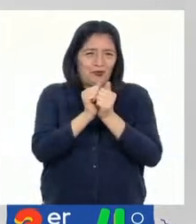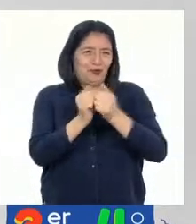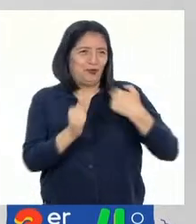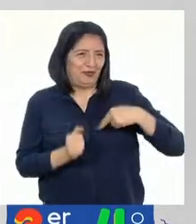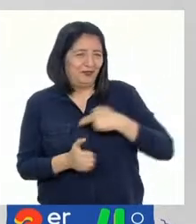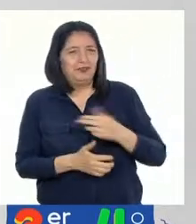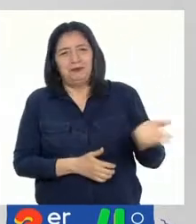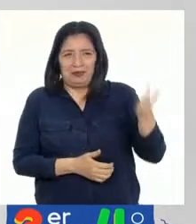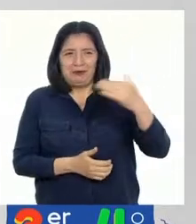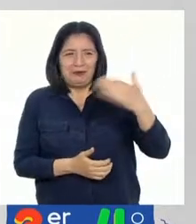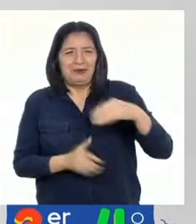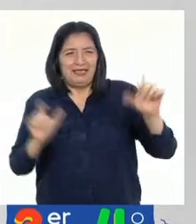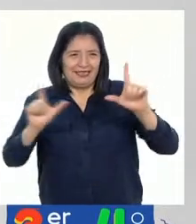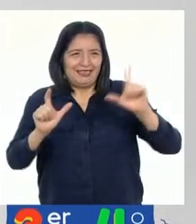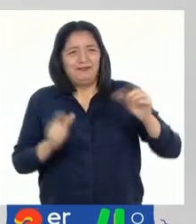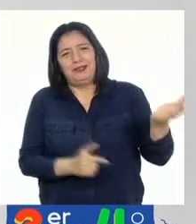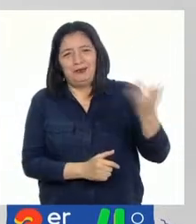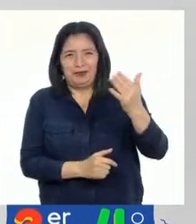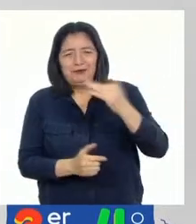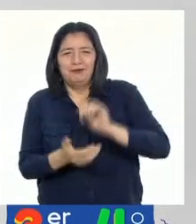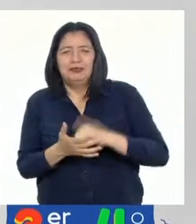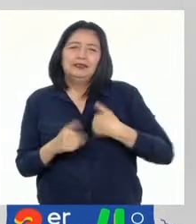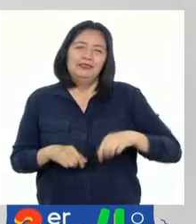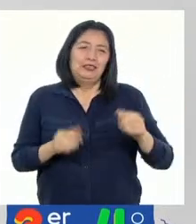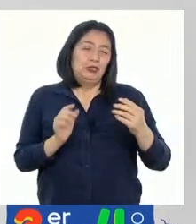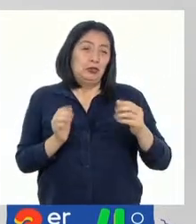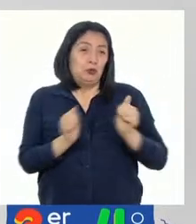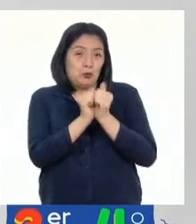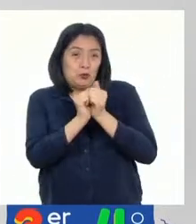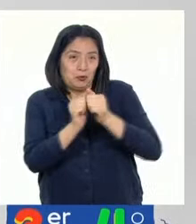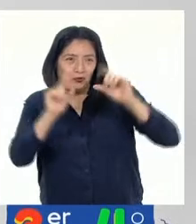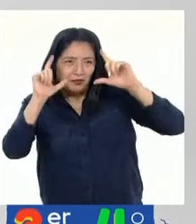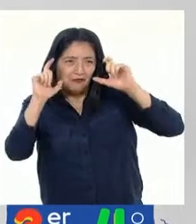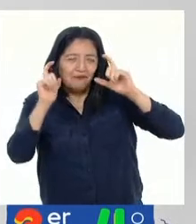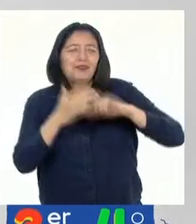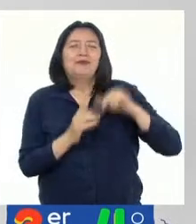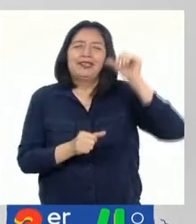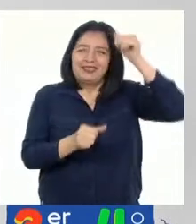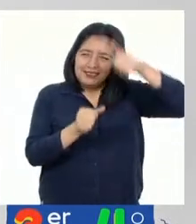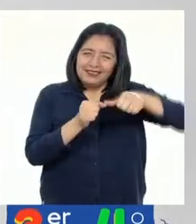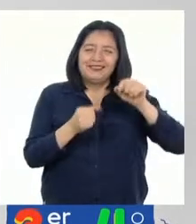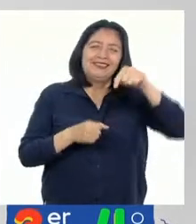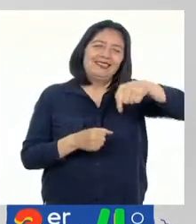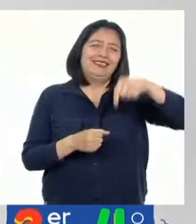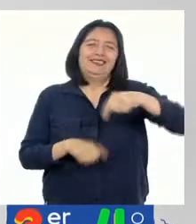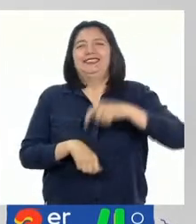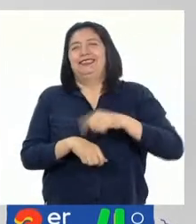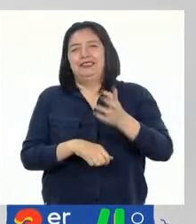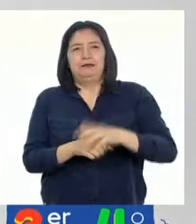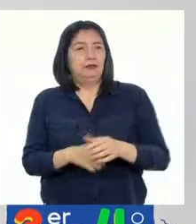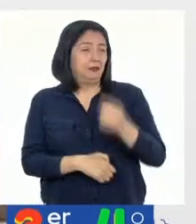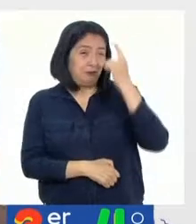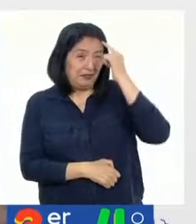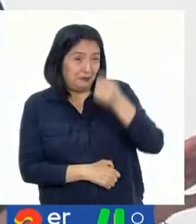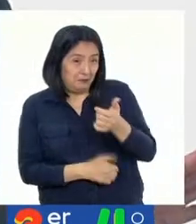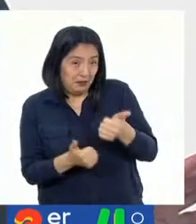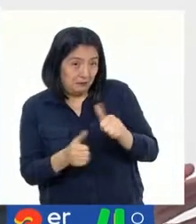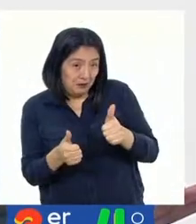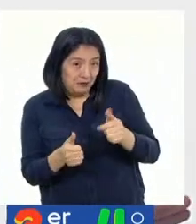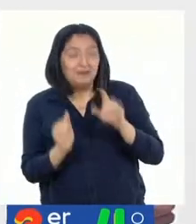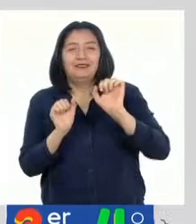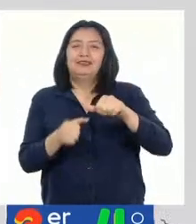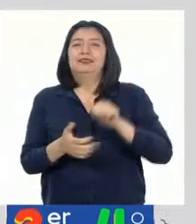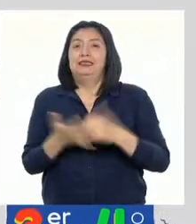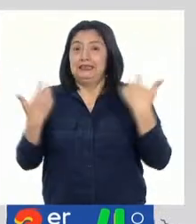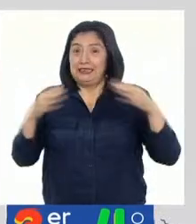nosotros. Así que acérquense a la pantalla y tomémonos juntos una foto para recordar este gran momento. ¿Qué les parece? Muy